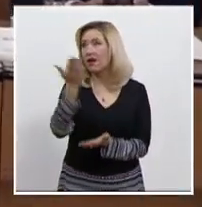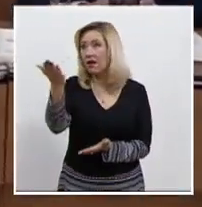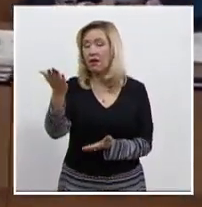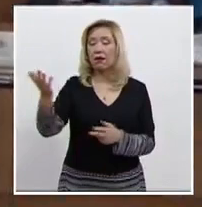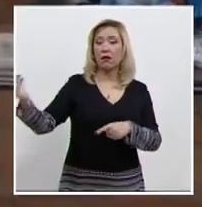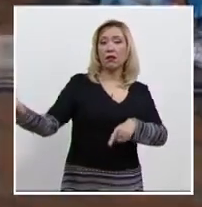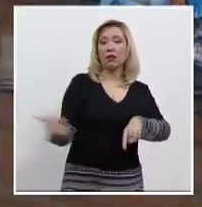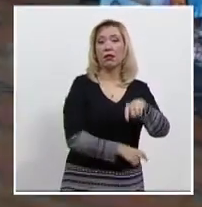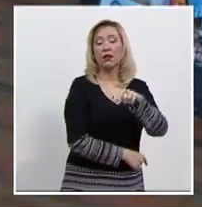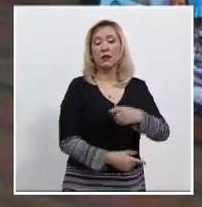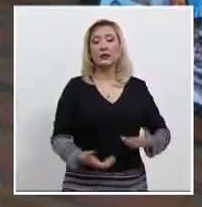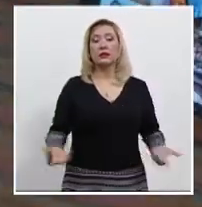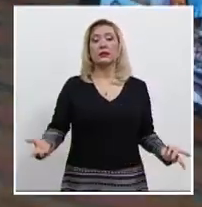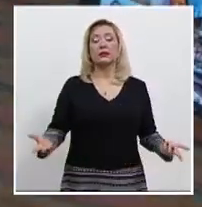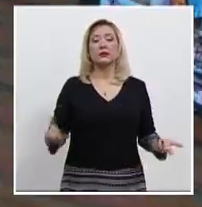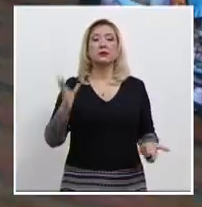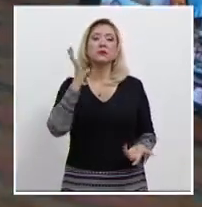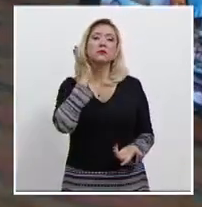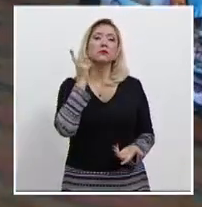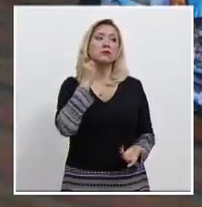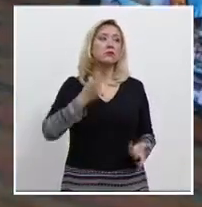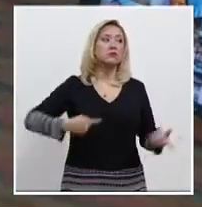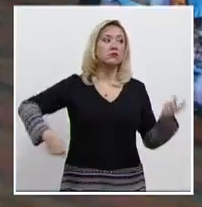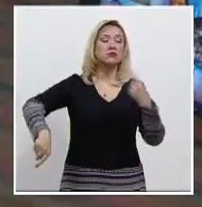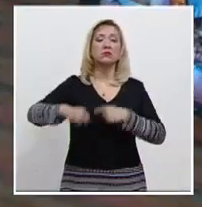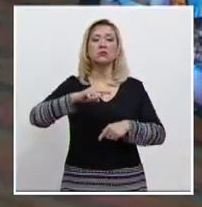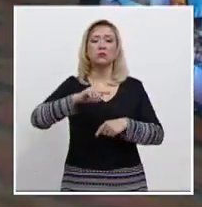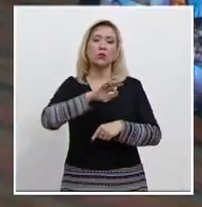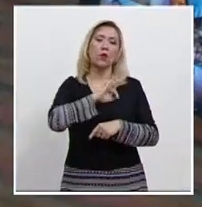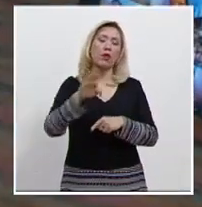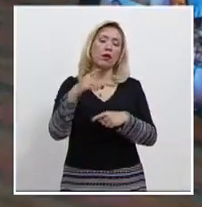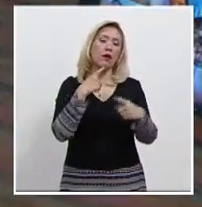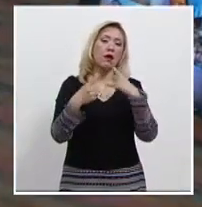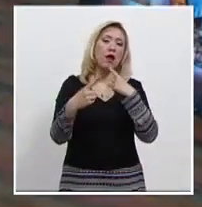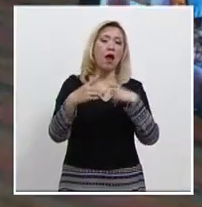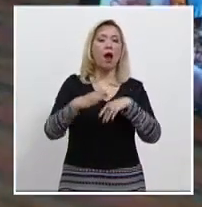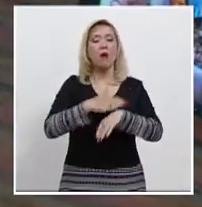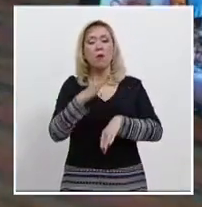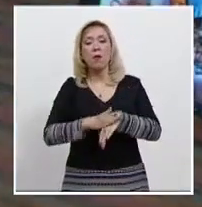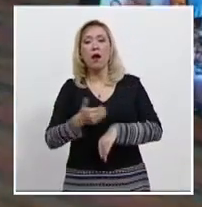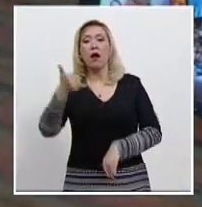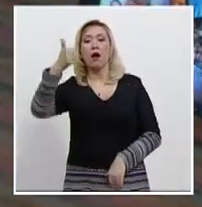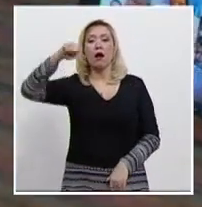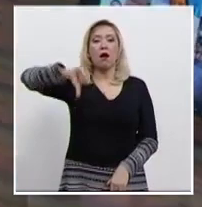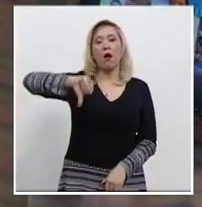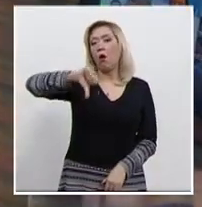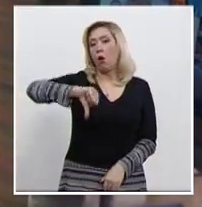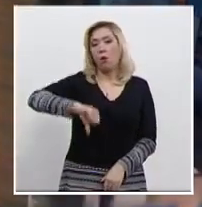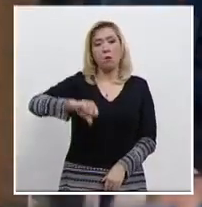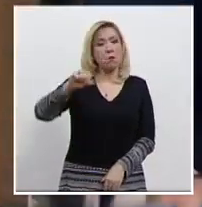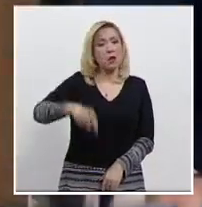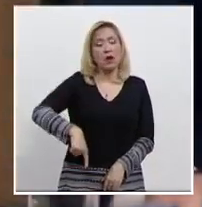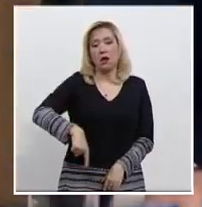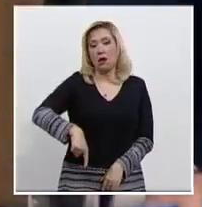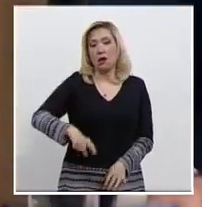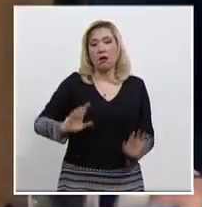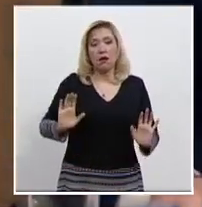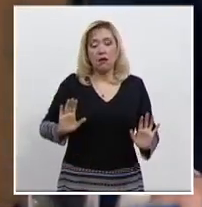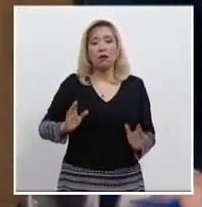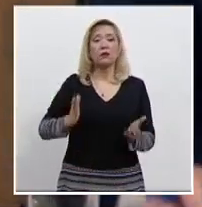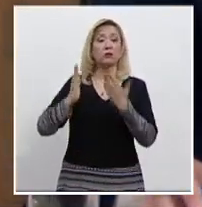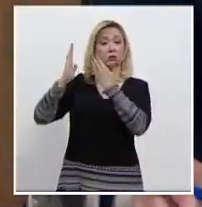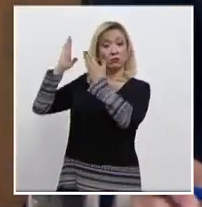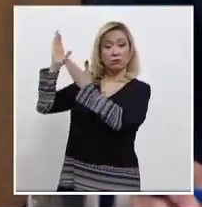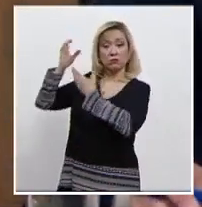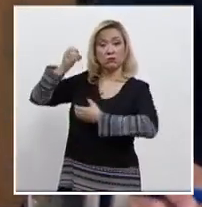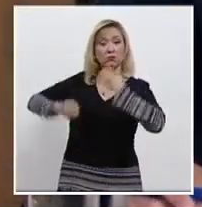Federación, el Pleno de la Cámara de Diputados prevé discutir y aprobar dicho proyecto este mismo lunes. Ante ello, el Poder